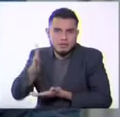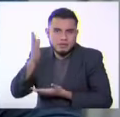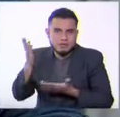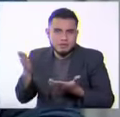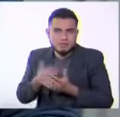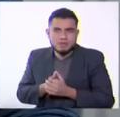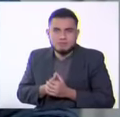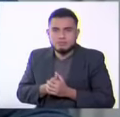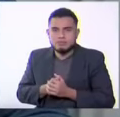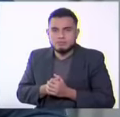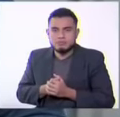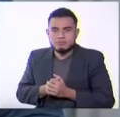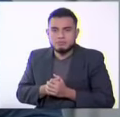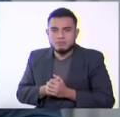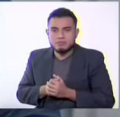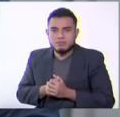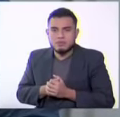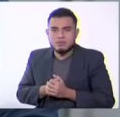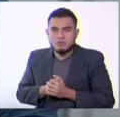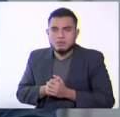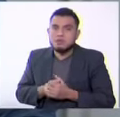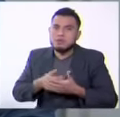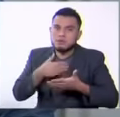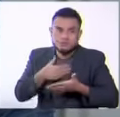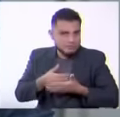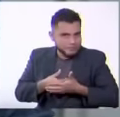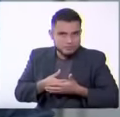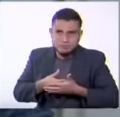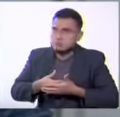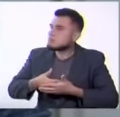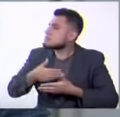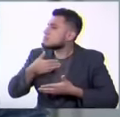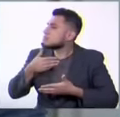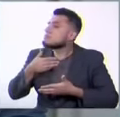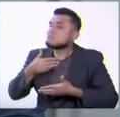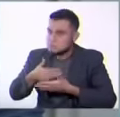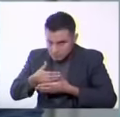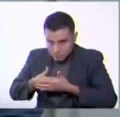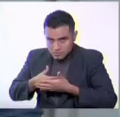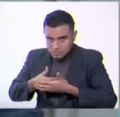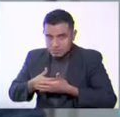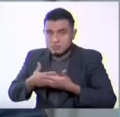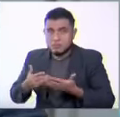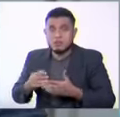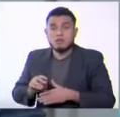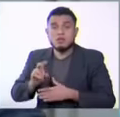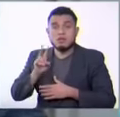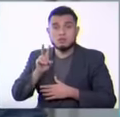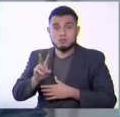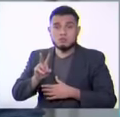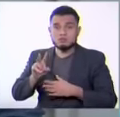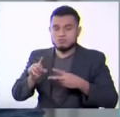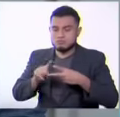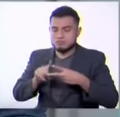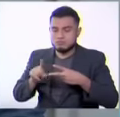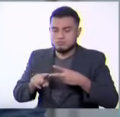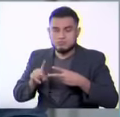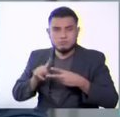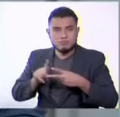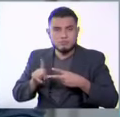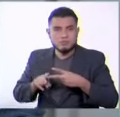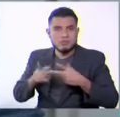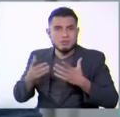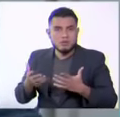entonces que tanto la reproducción asexual como la sexual son las dos vías en donde